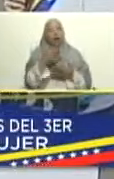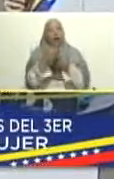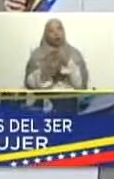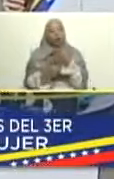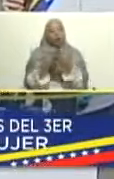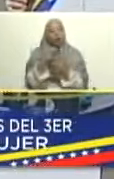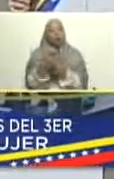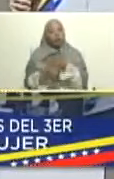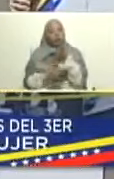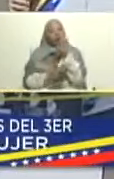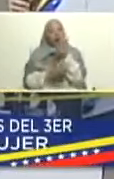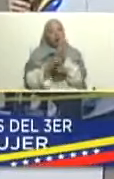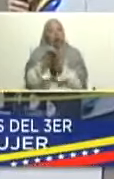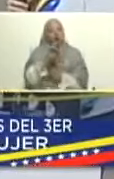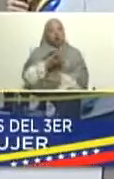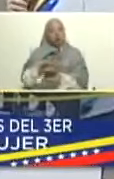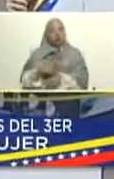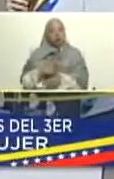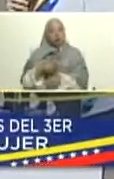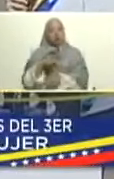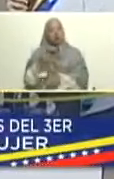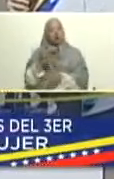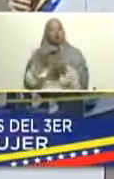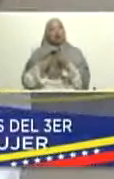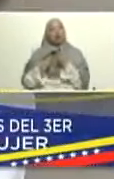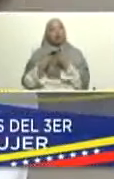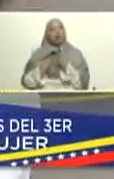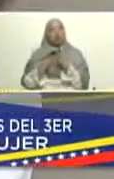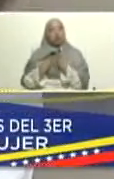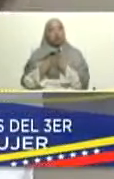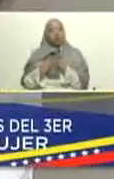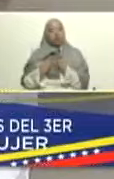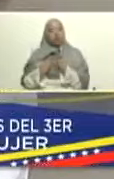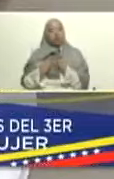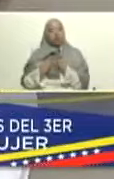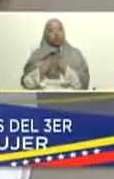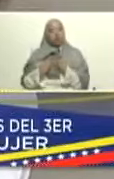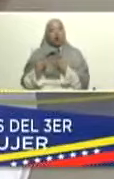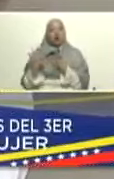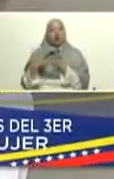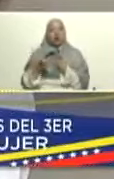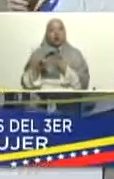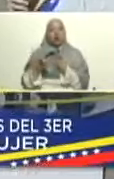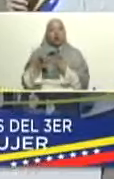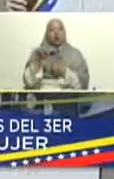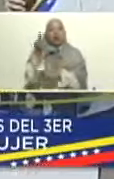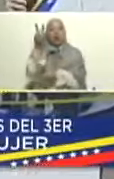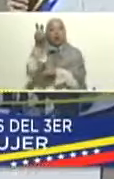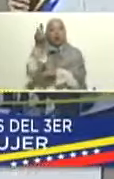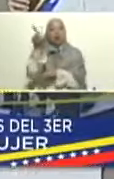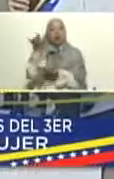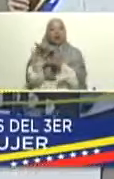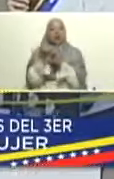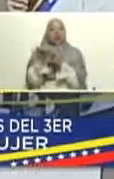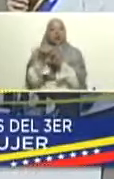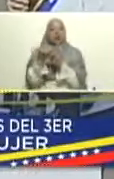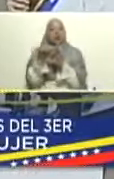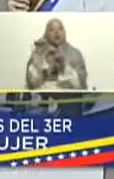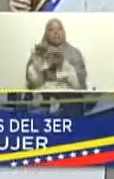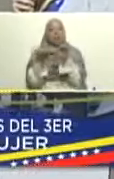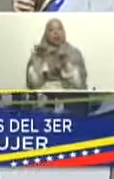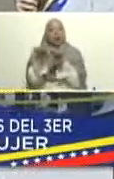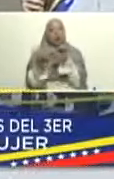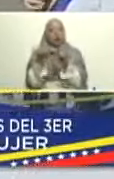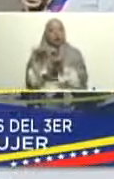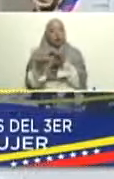entre todos. Eso es correcto. ¿Tú dónde vives? Yo vivo ahorita en la Redoma de la India. Qué bueno, aquí mismo. Aquí mismo. En el paraíso. Cerca, en el paraíso.